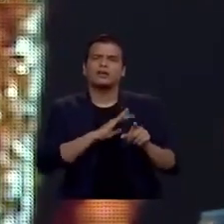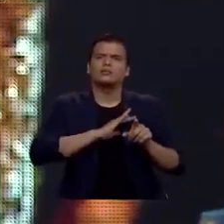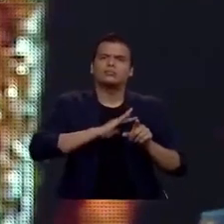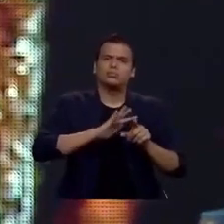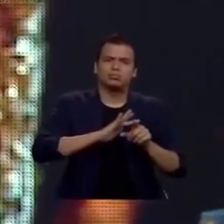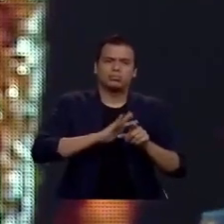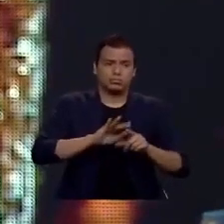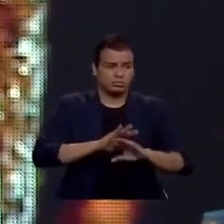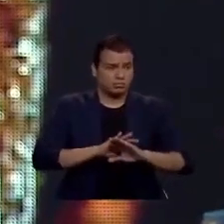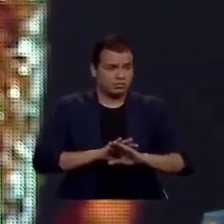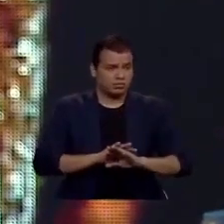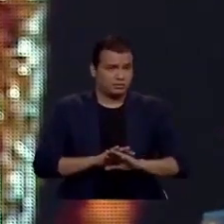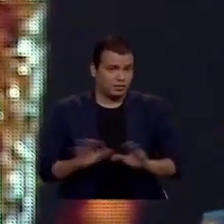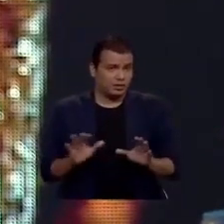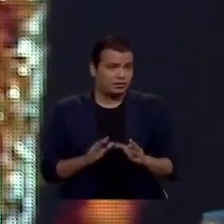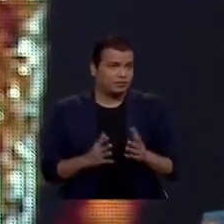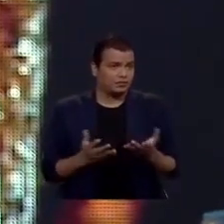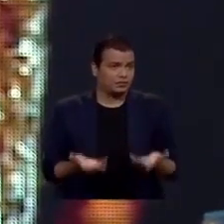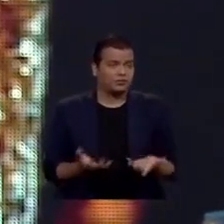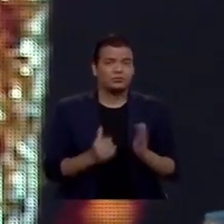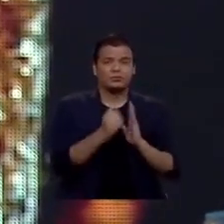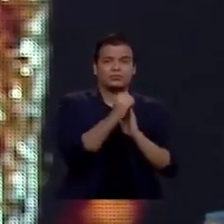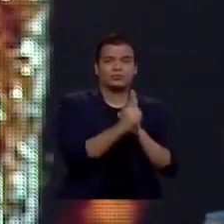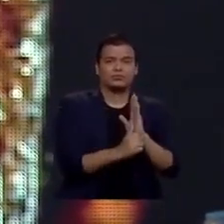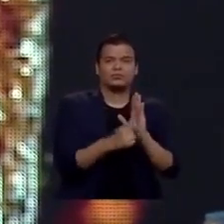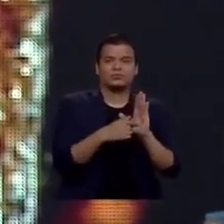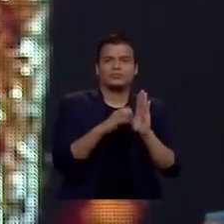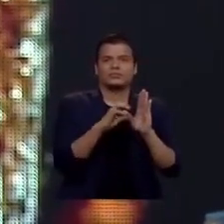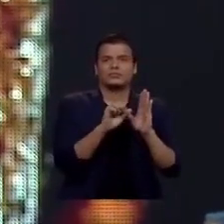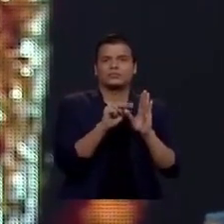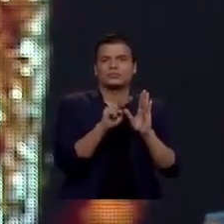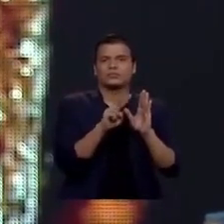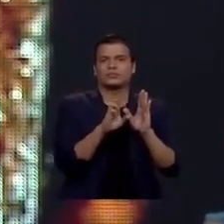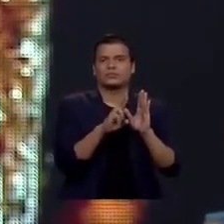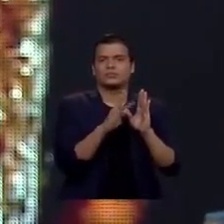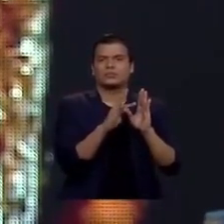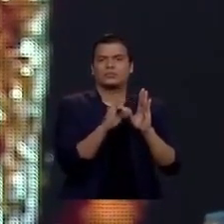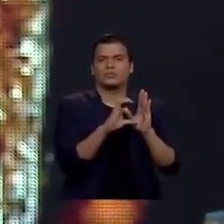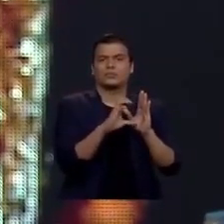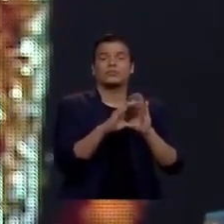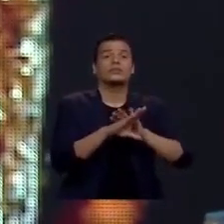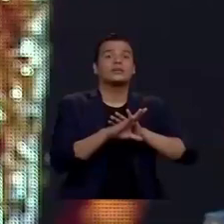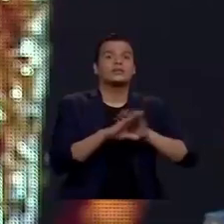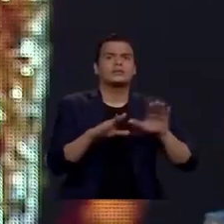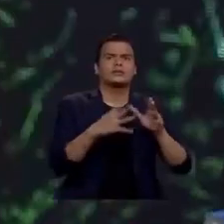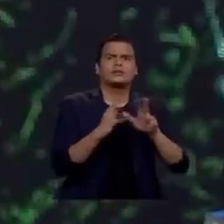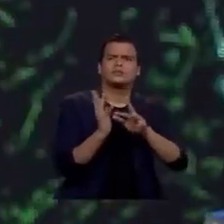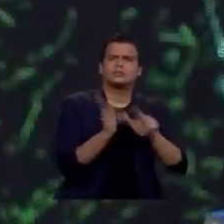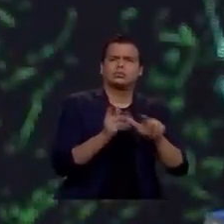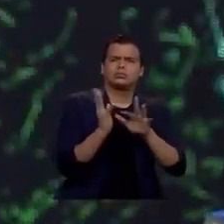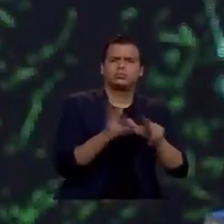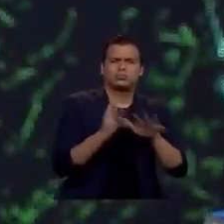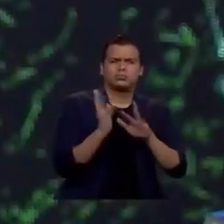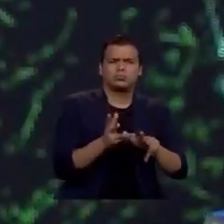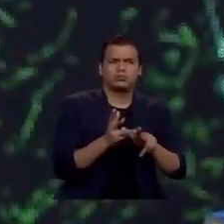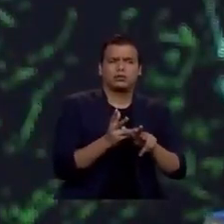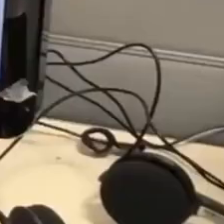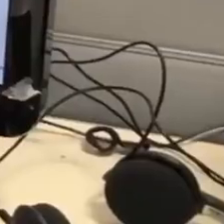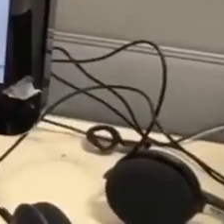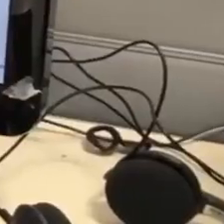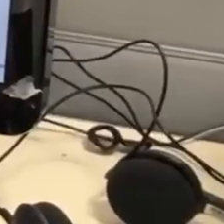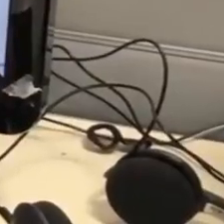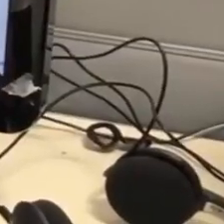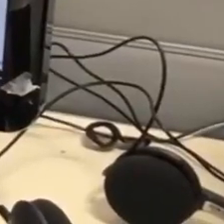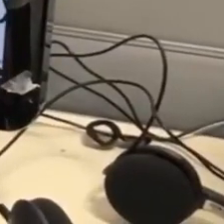de esta manera a través del programa convertir se han descargado más de 172.000 licencias